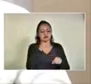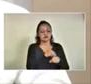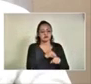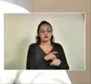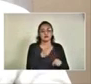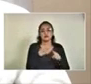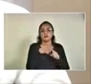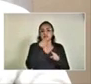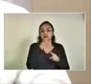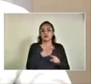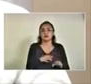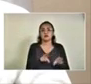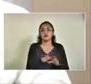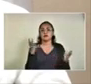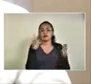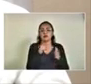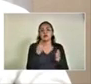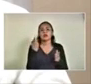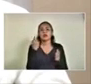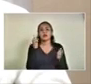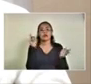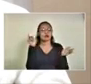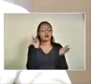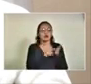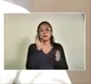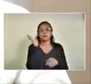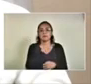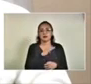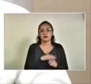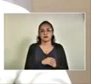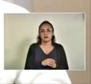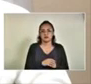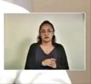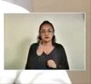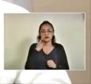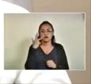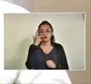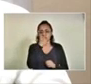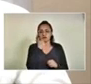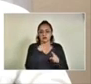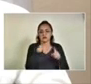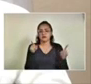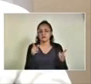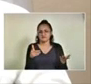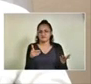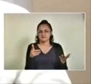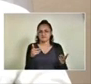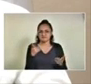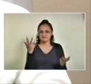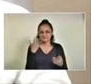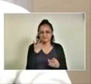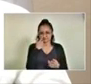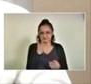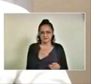respecto a la supuesta relación con el director de pemex emilio lozoya para aprobar la reforma energética el gobernador de puebla miguel